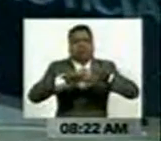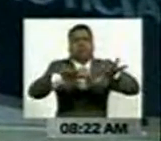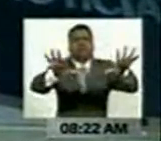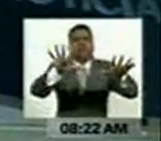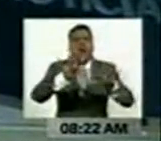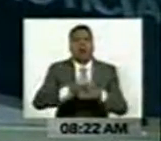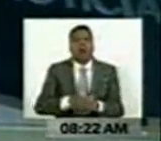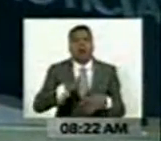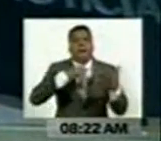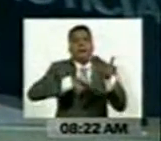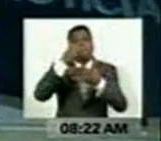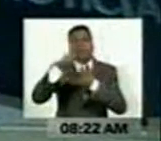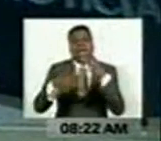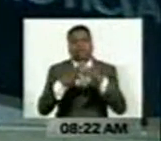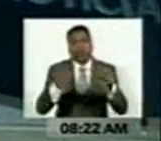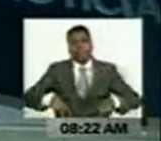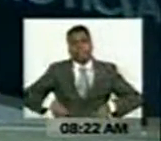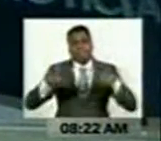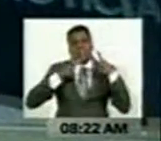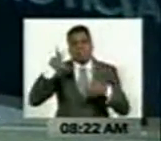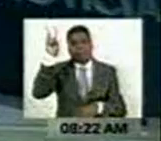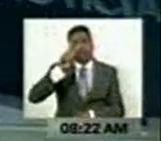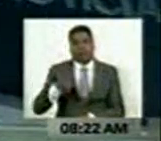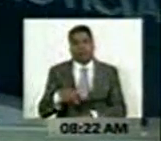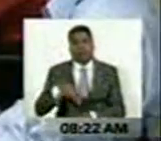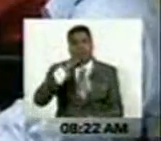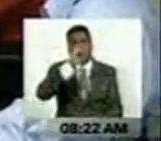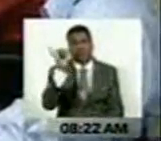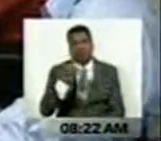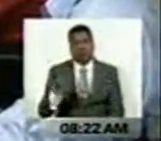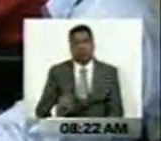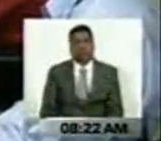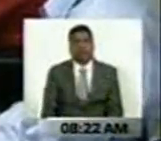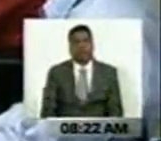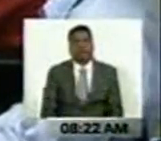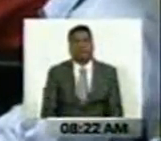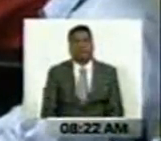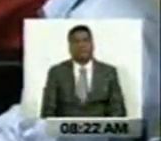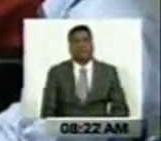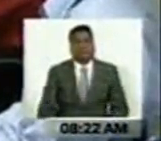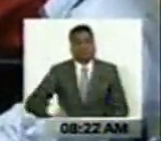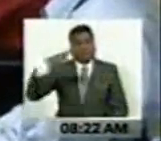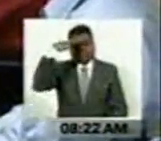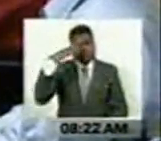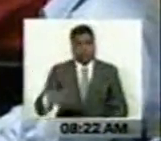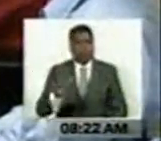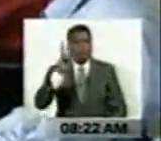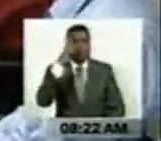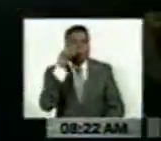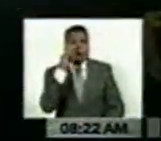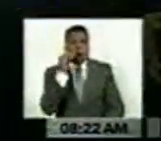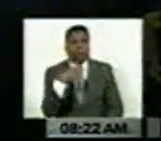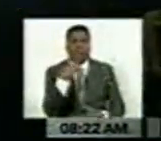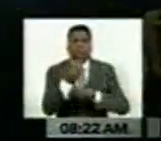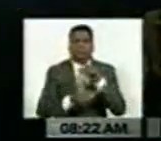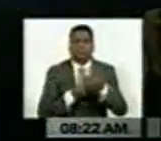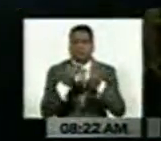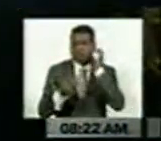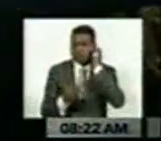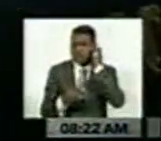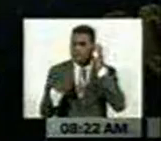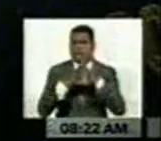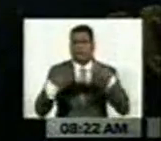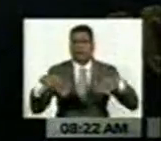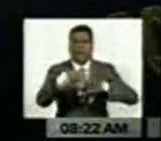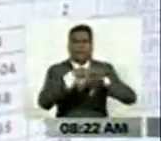Misión a Toda Vida Venezuela en el territorio regional. El general de brigada Luis Alberto Morales Guerrero, coordinador de la Gran